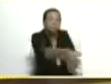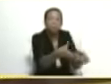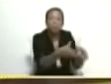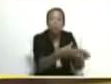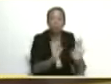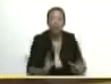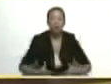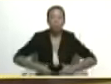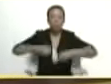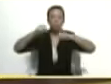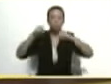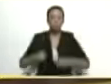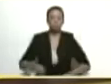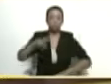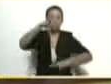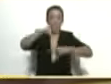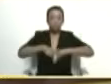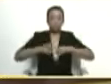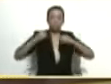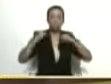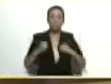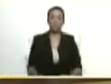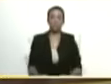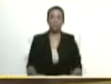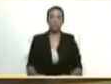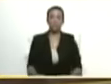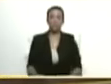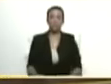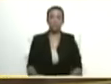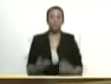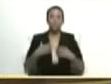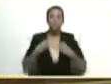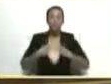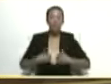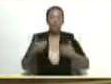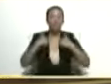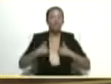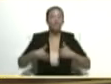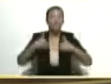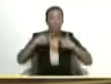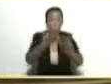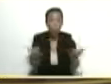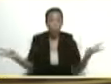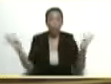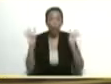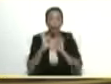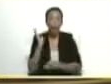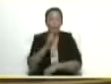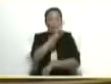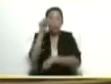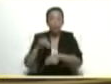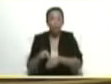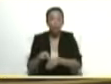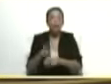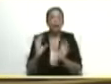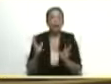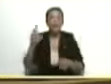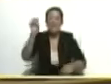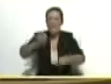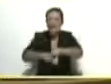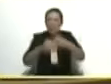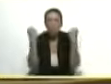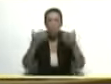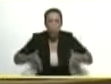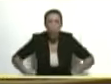Vinieron a apoderarse de todos estos espacios, que también sufrieron la huella de ellos. La destrucción